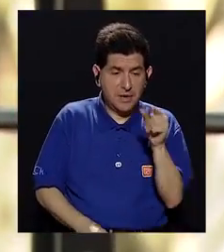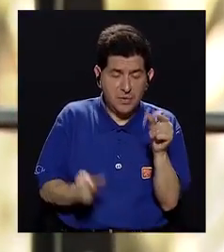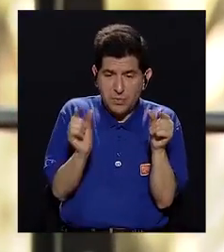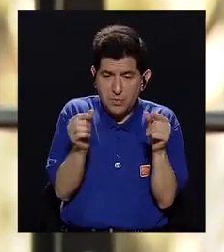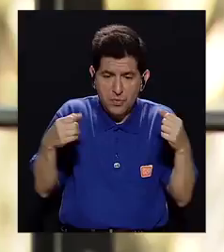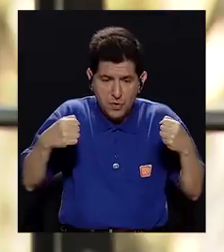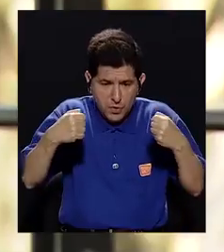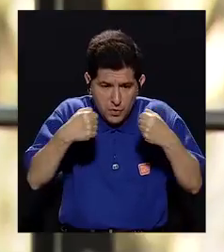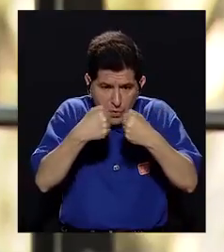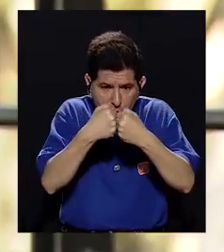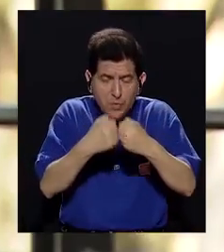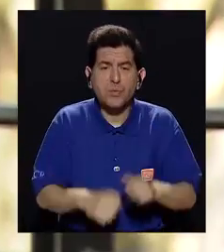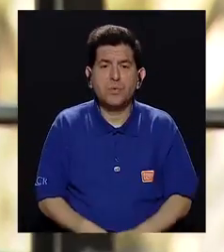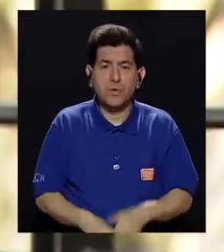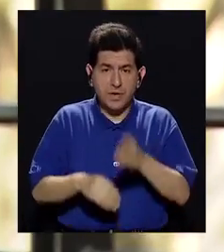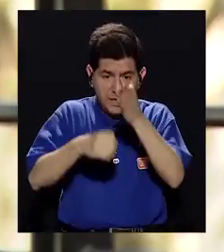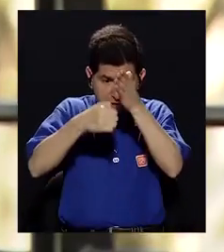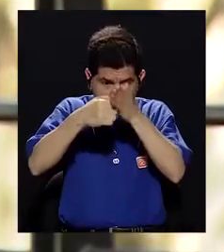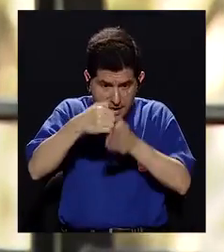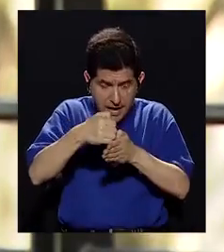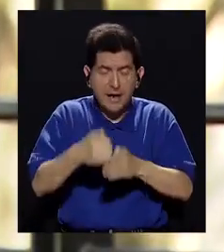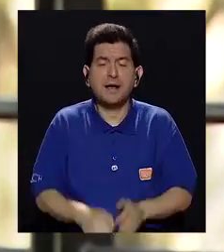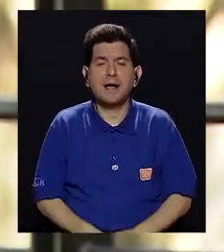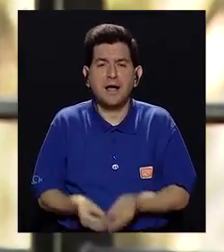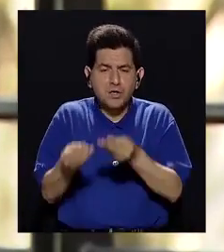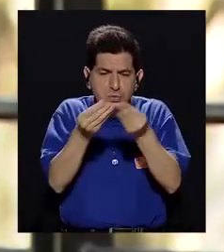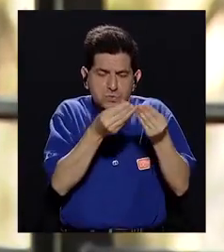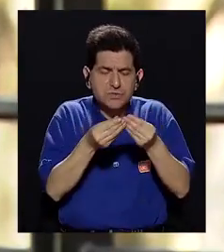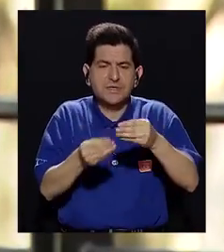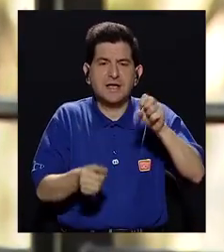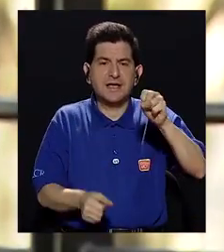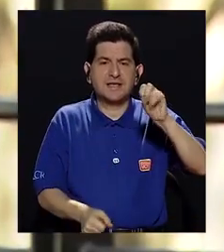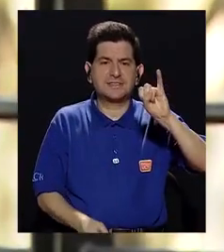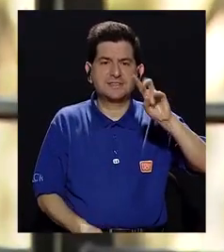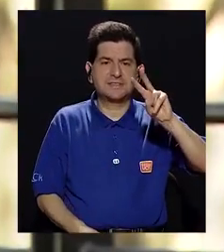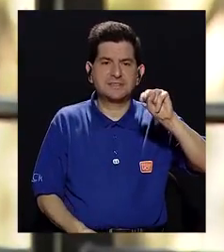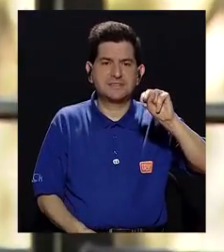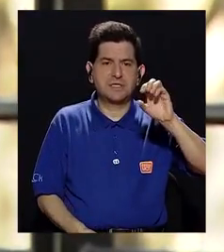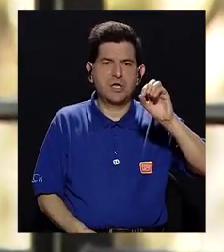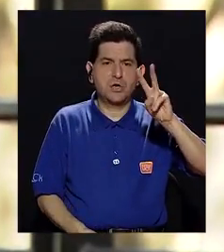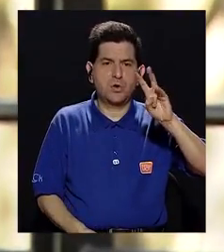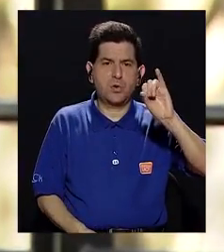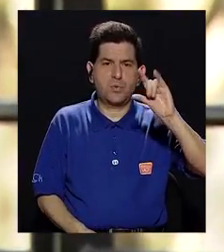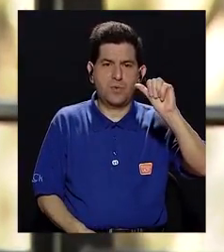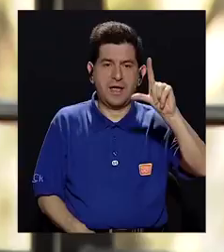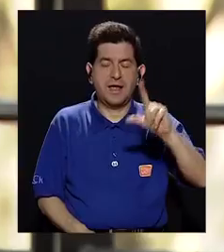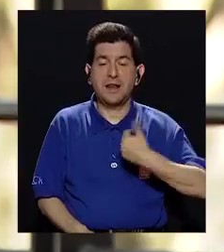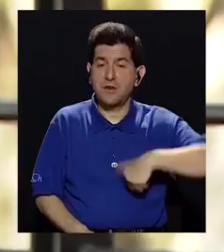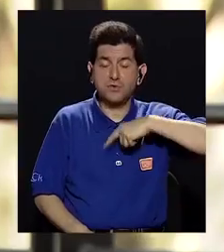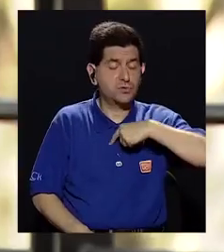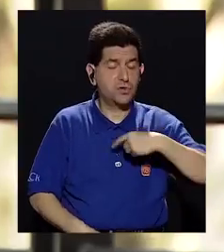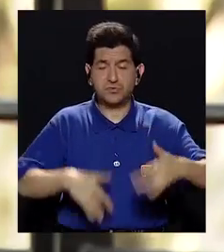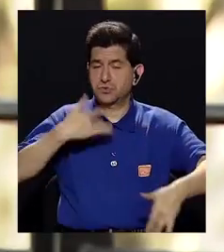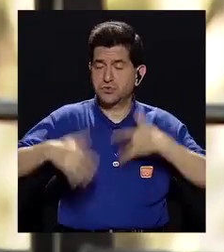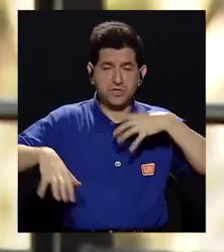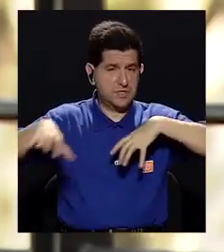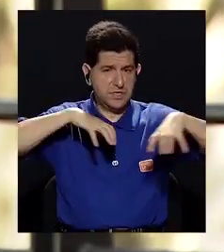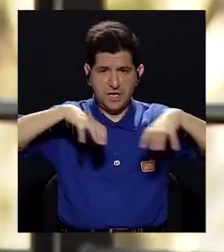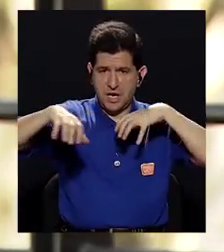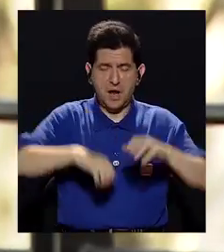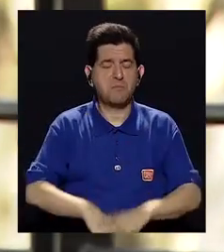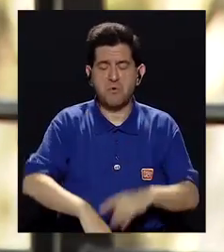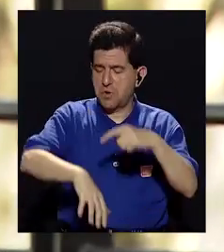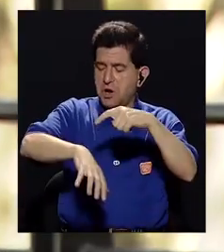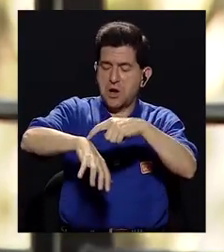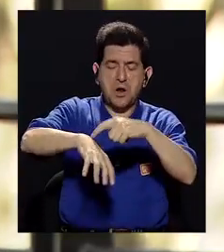líquido sinovial que lubrica entre una capa de cartílago y la otra, en la que tengamos poca fricción. La mayoría de nosotros no sentimos cuando movemos una rodilla,